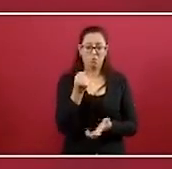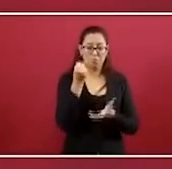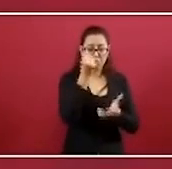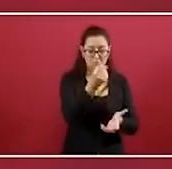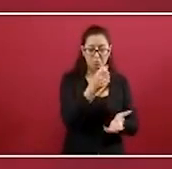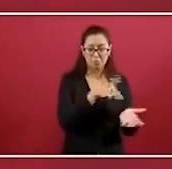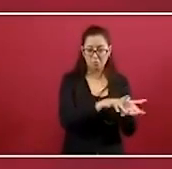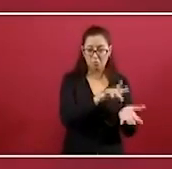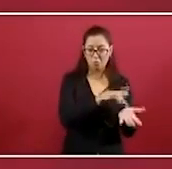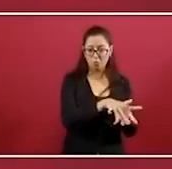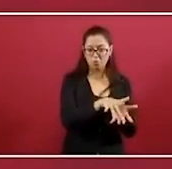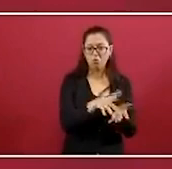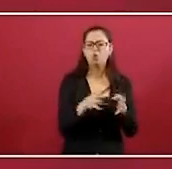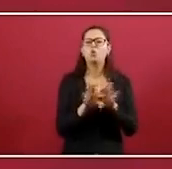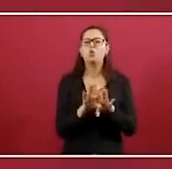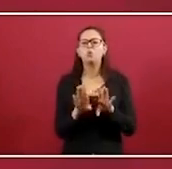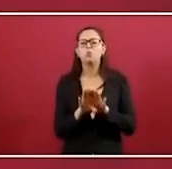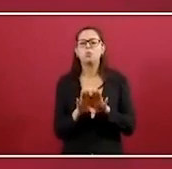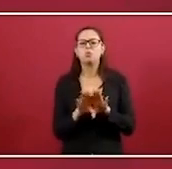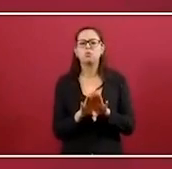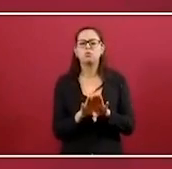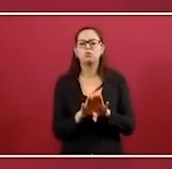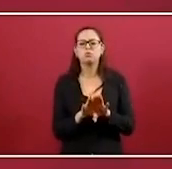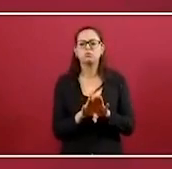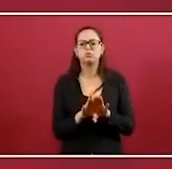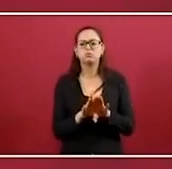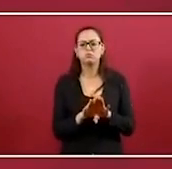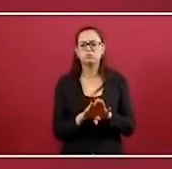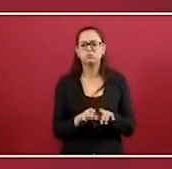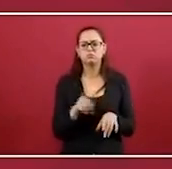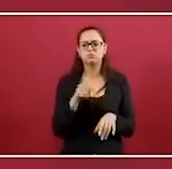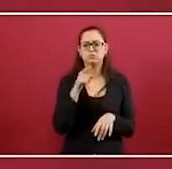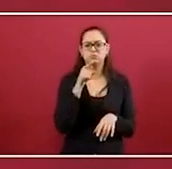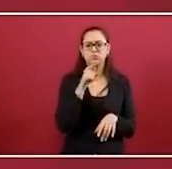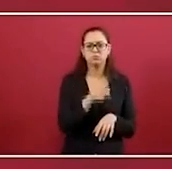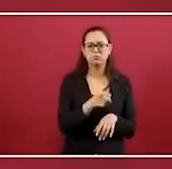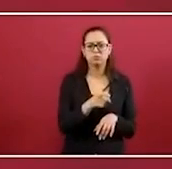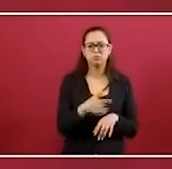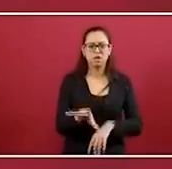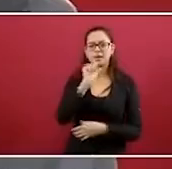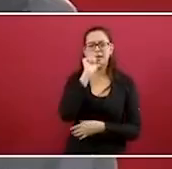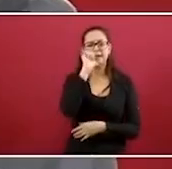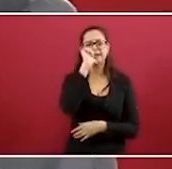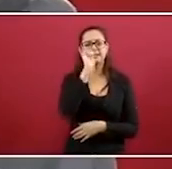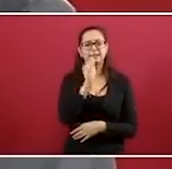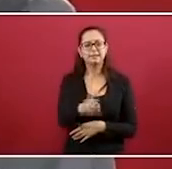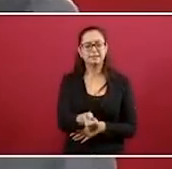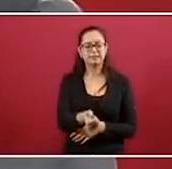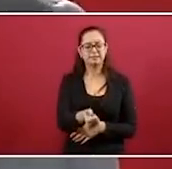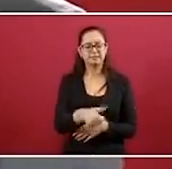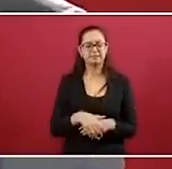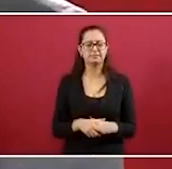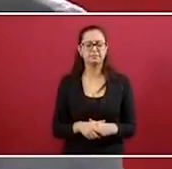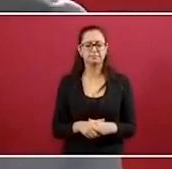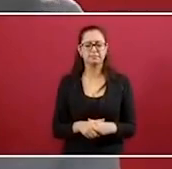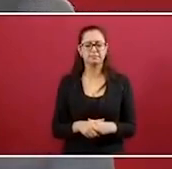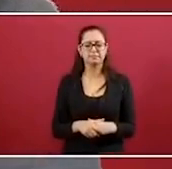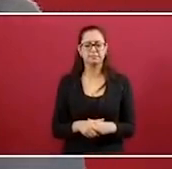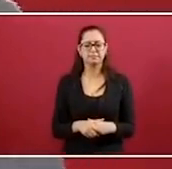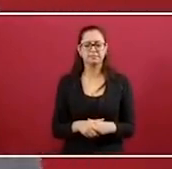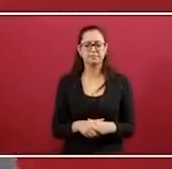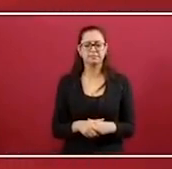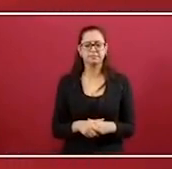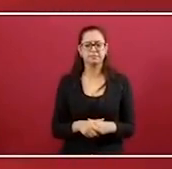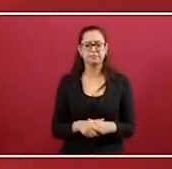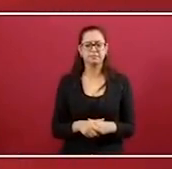pagan por el servicio de la transmisión de la energía y hay que